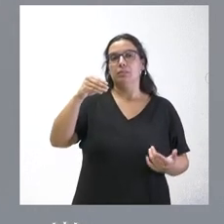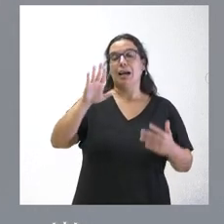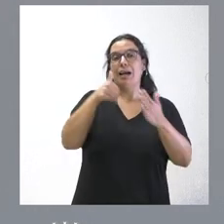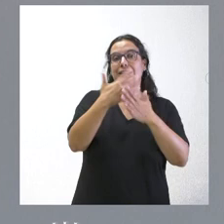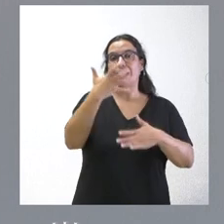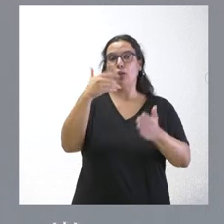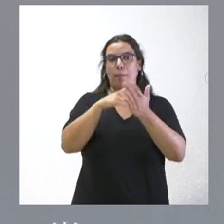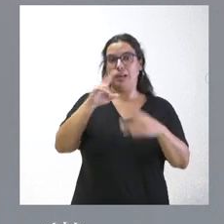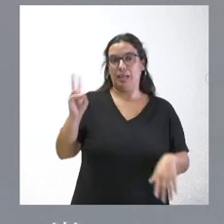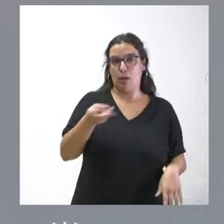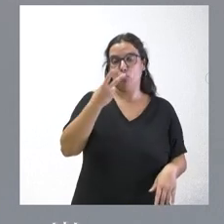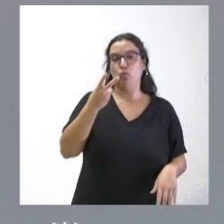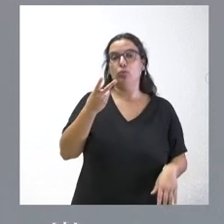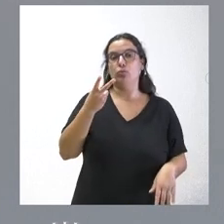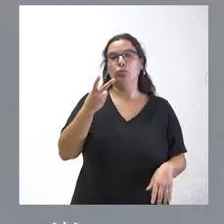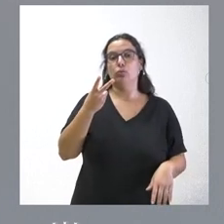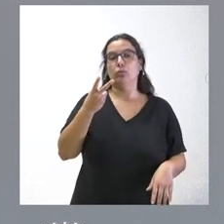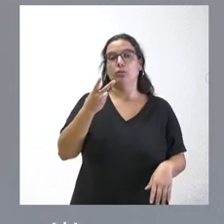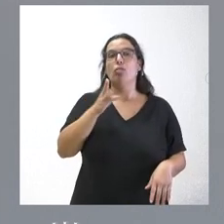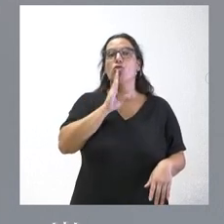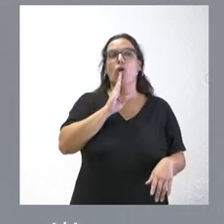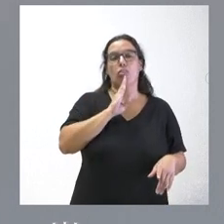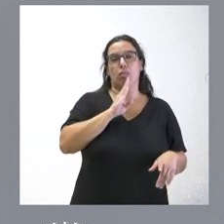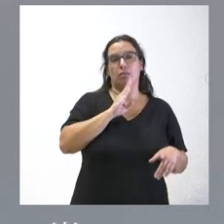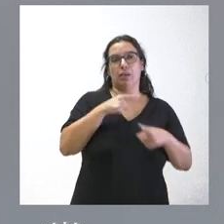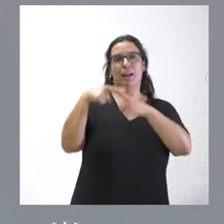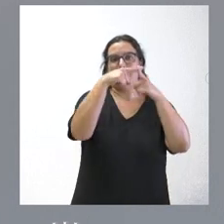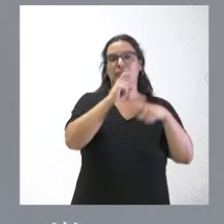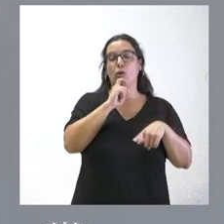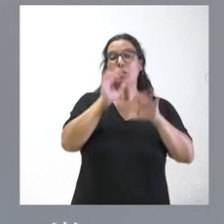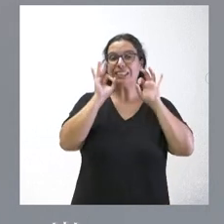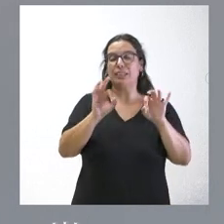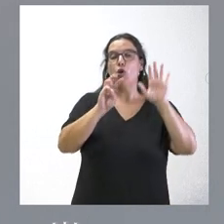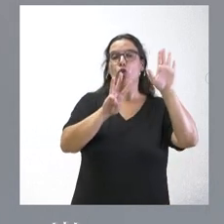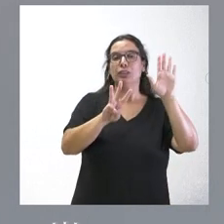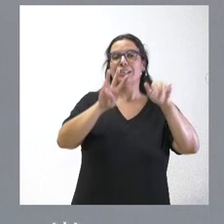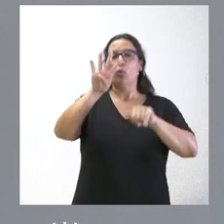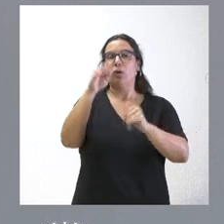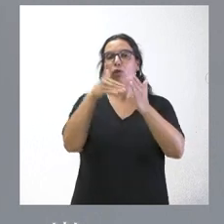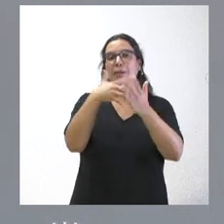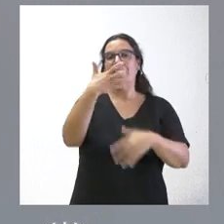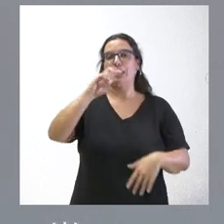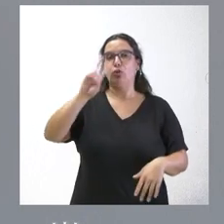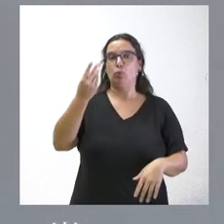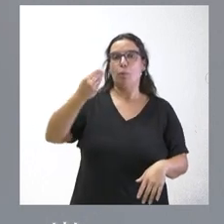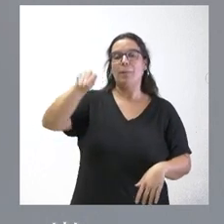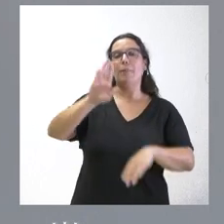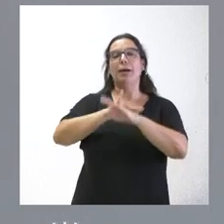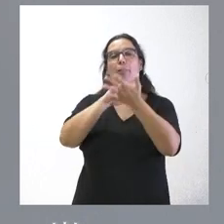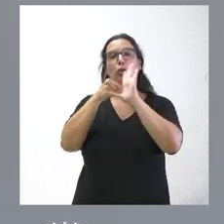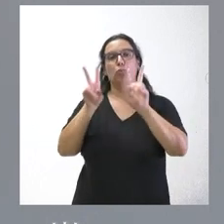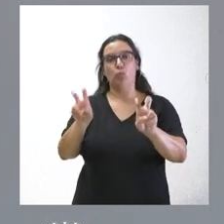500.000 euros que destino tienen y en concreto hay 84.500 euros adicionales para nuevos proyectos